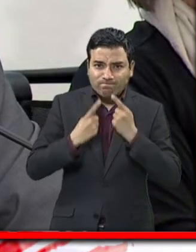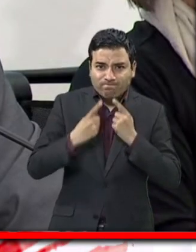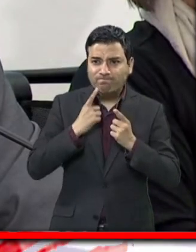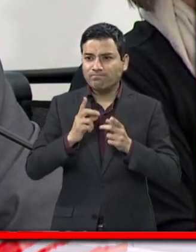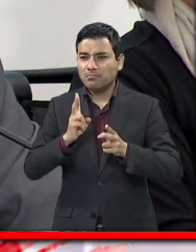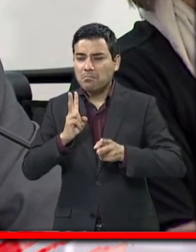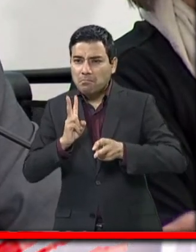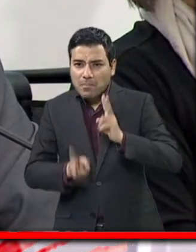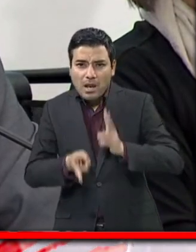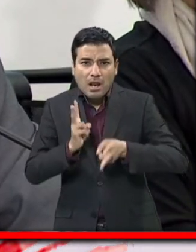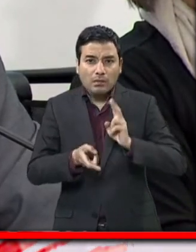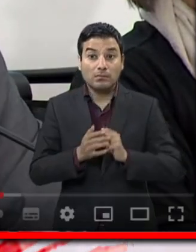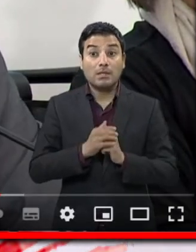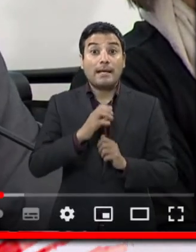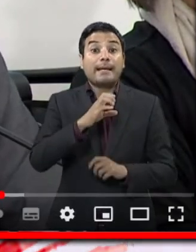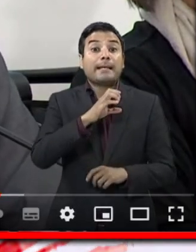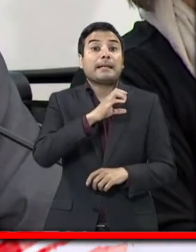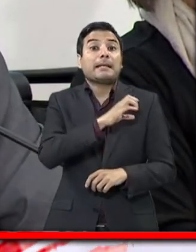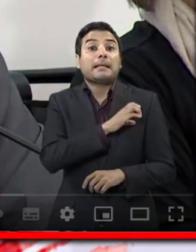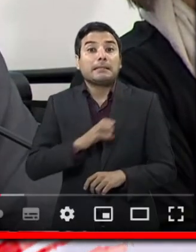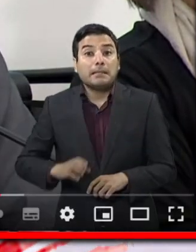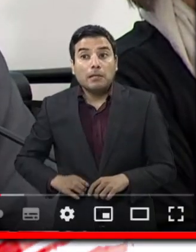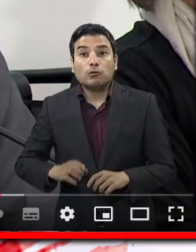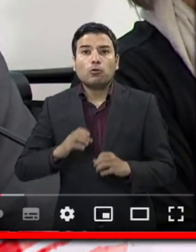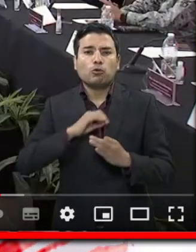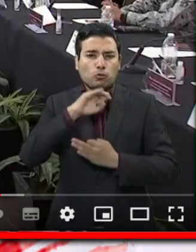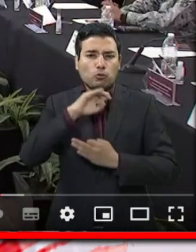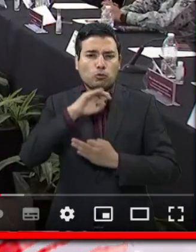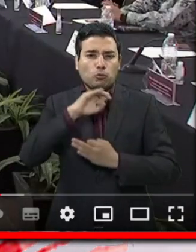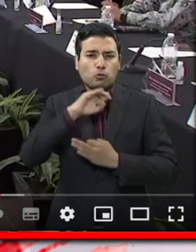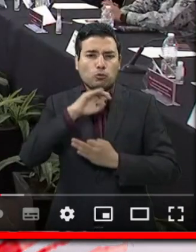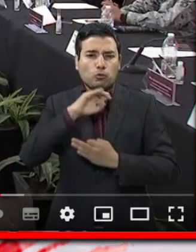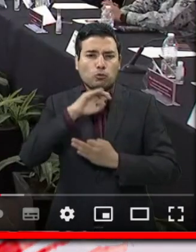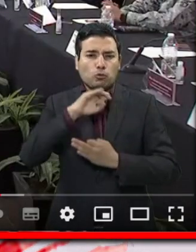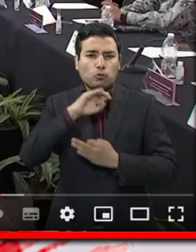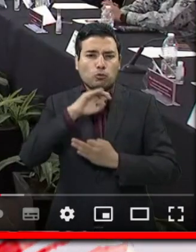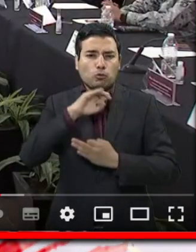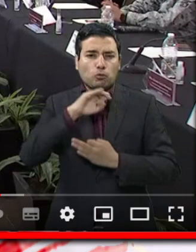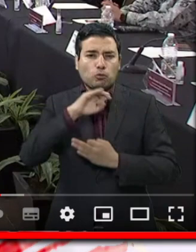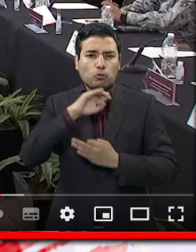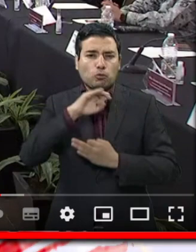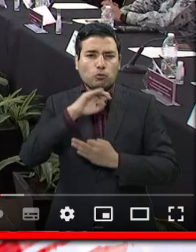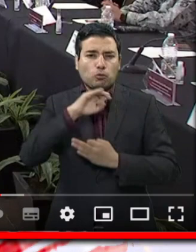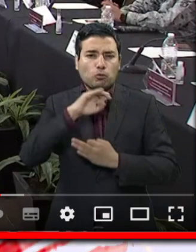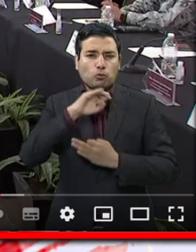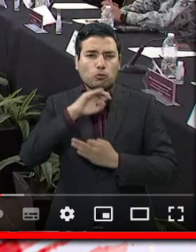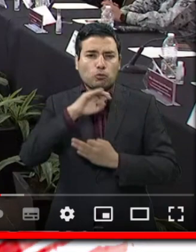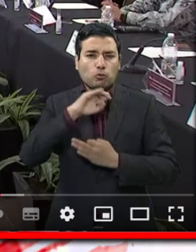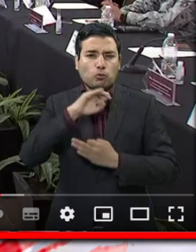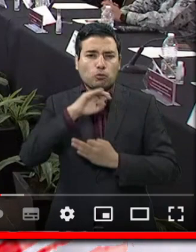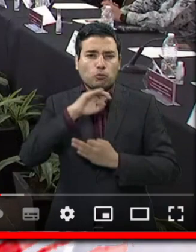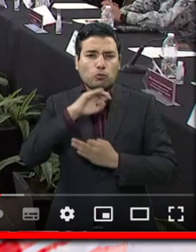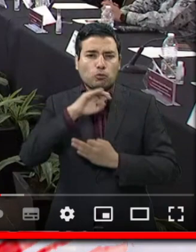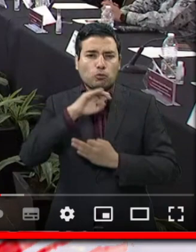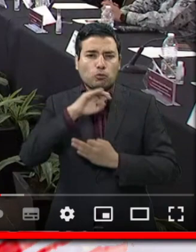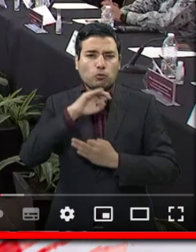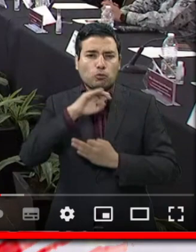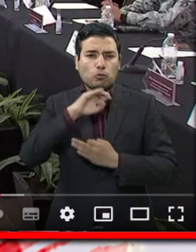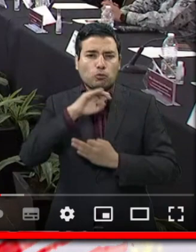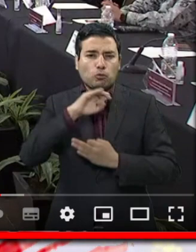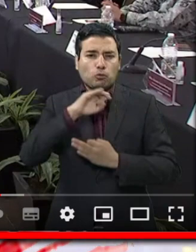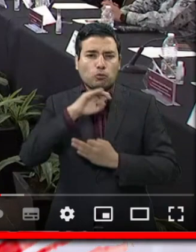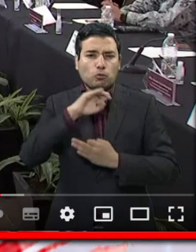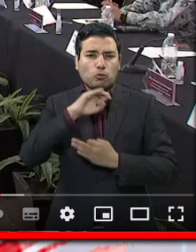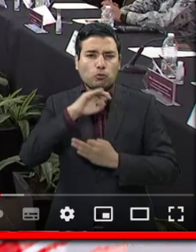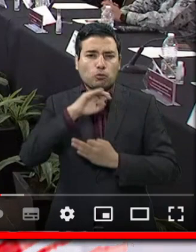de este de candidatos de uno o de otro estado Bueno amigos si les gustó Este vídeo comparten en sus